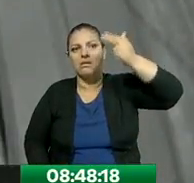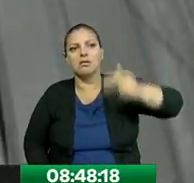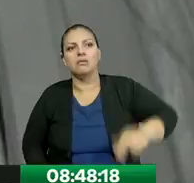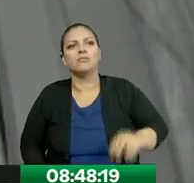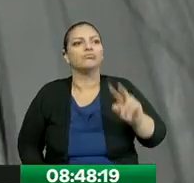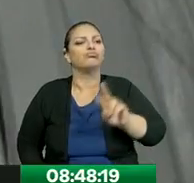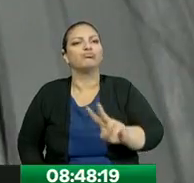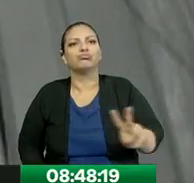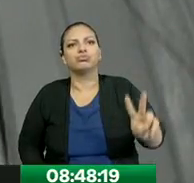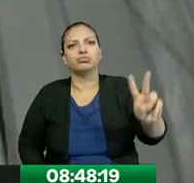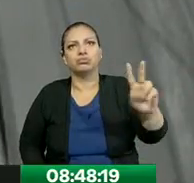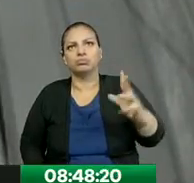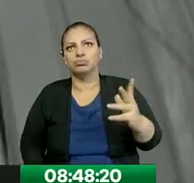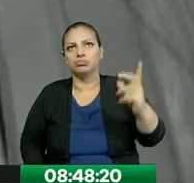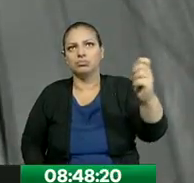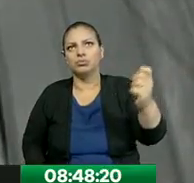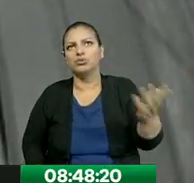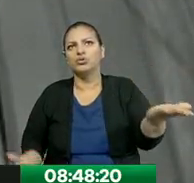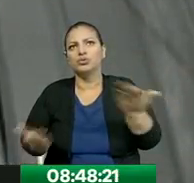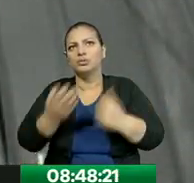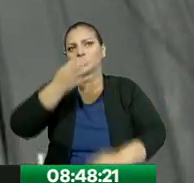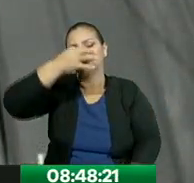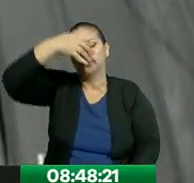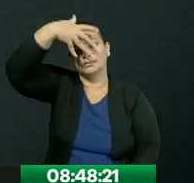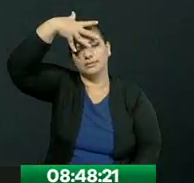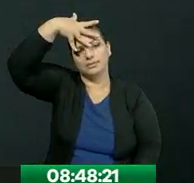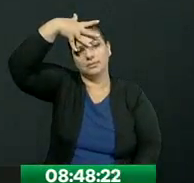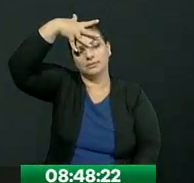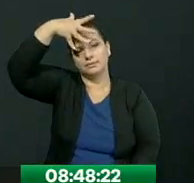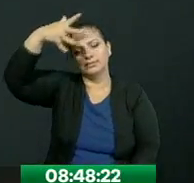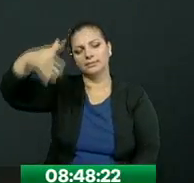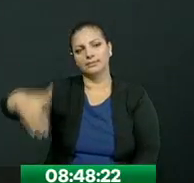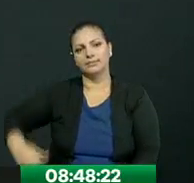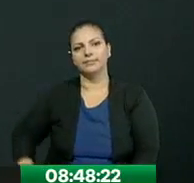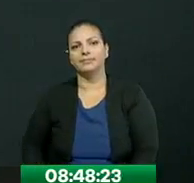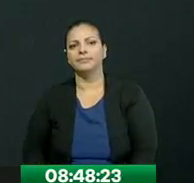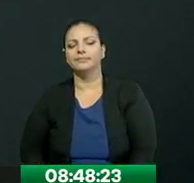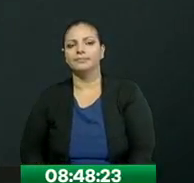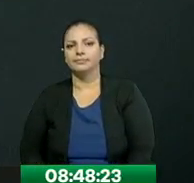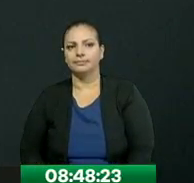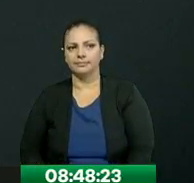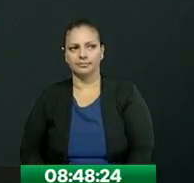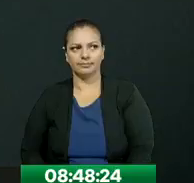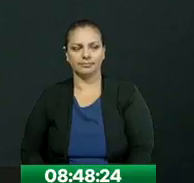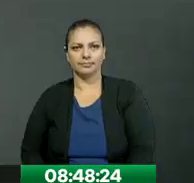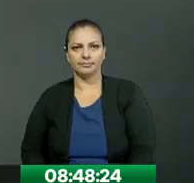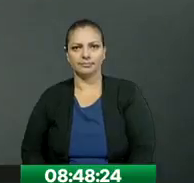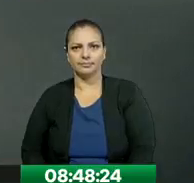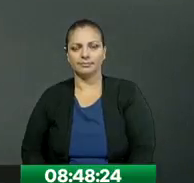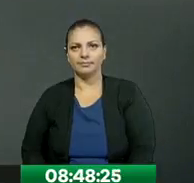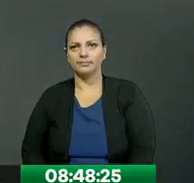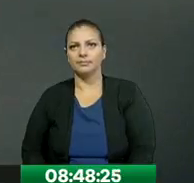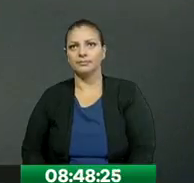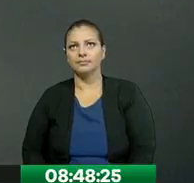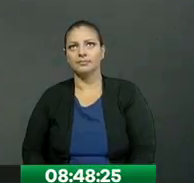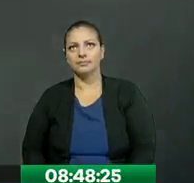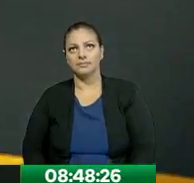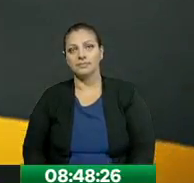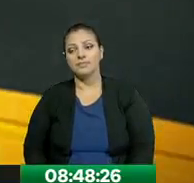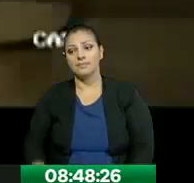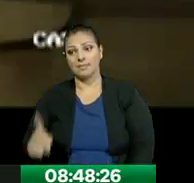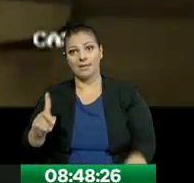barrio 8 de septiembre, en Santo Domingo de los Áchilas. El afectado denunciará el robo en